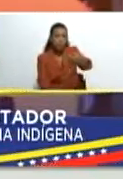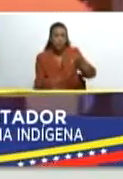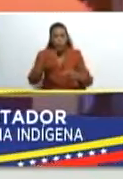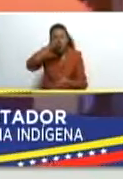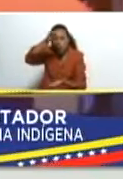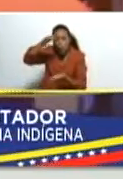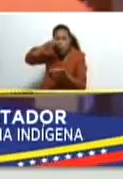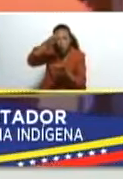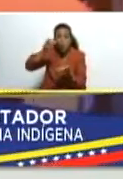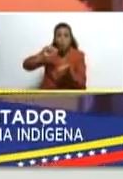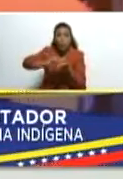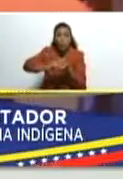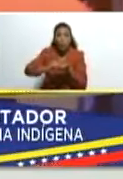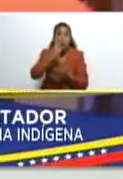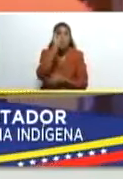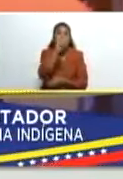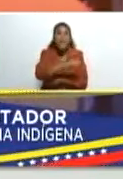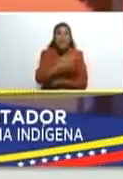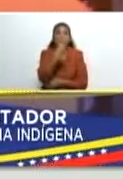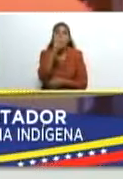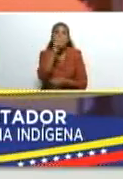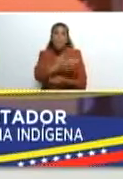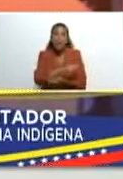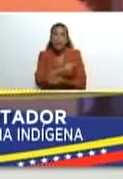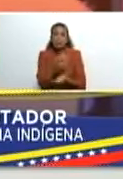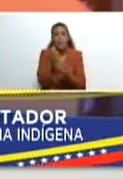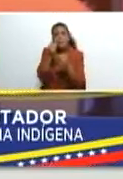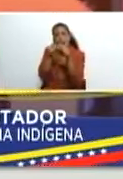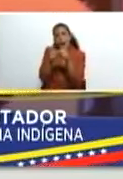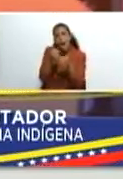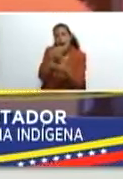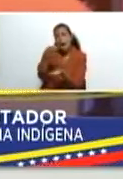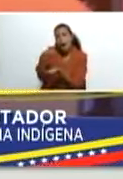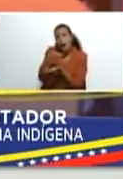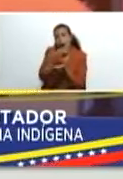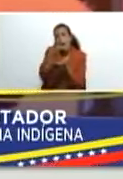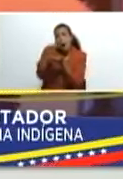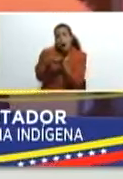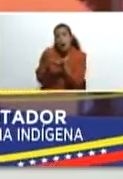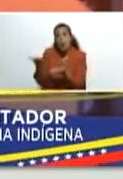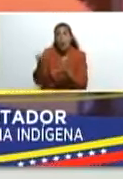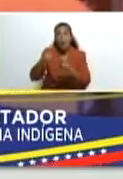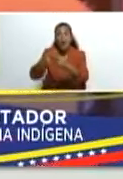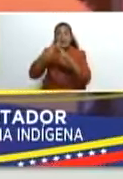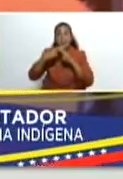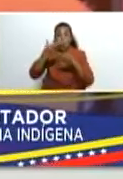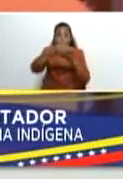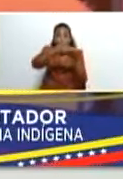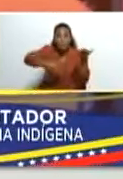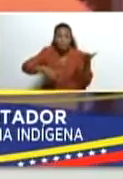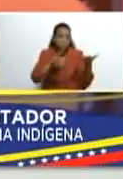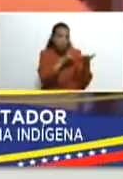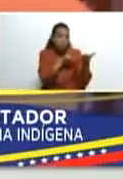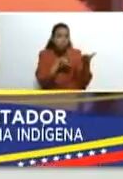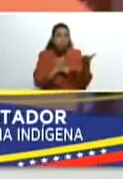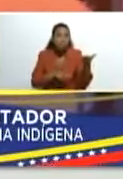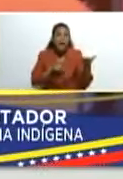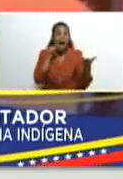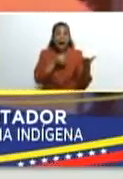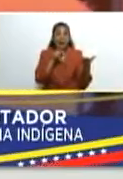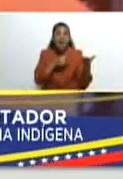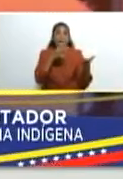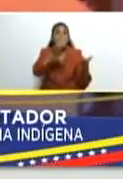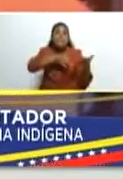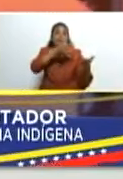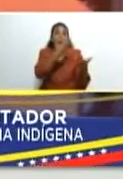Y esa prueba duró un mes, dos meses. Y luego nos trajeron el resultado. Y ahí,